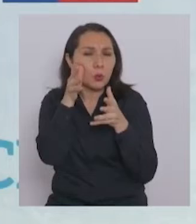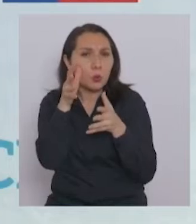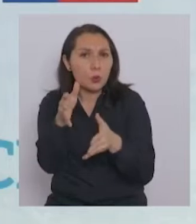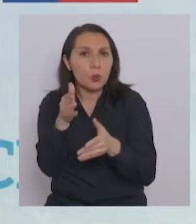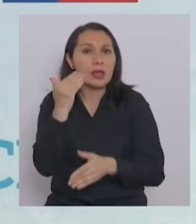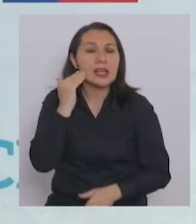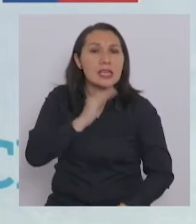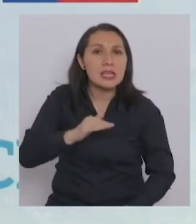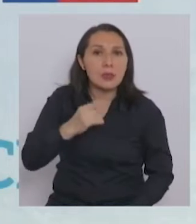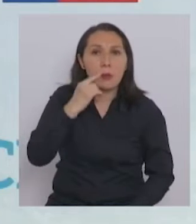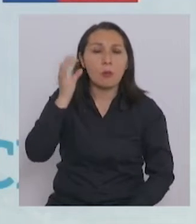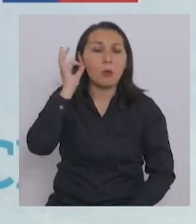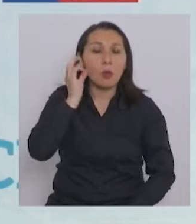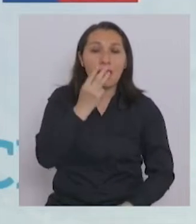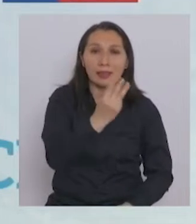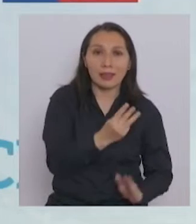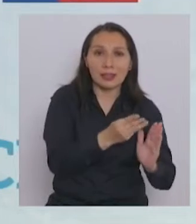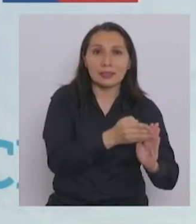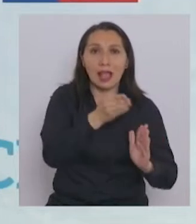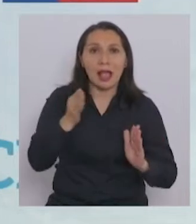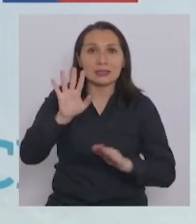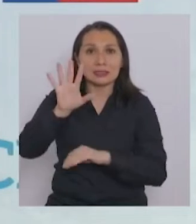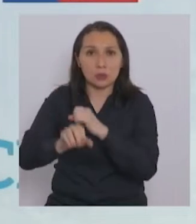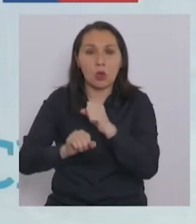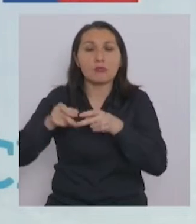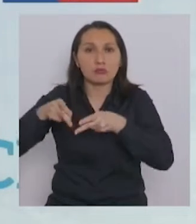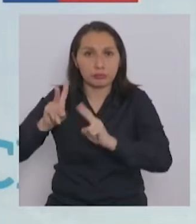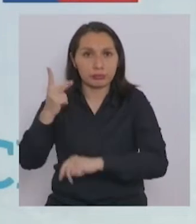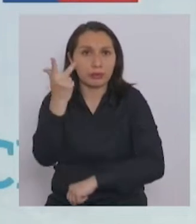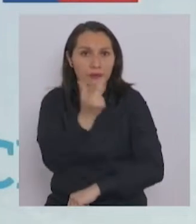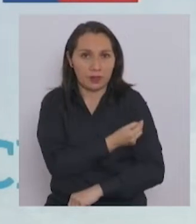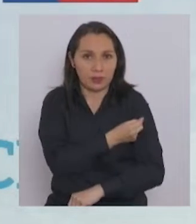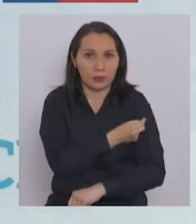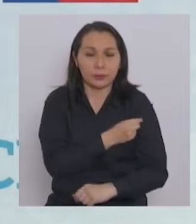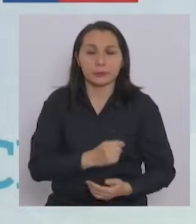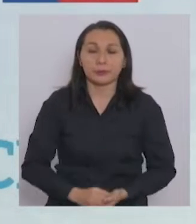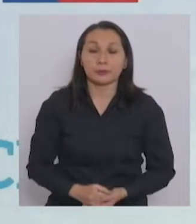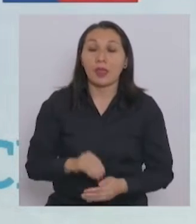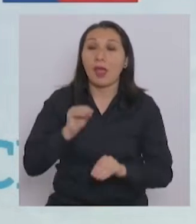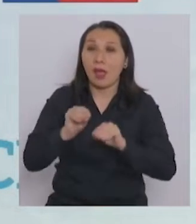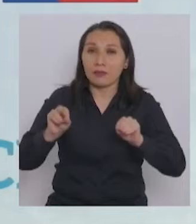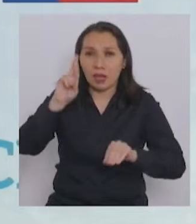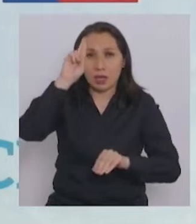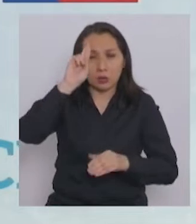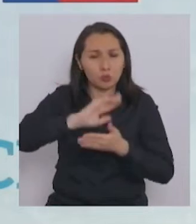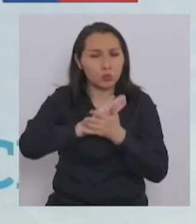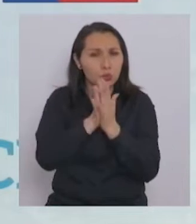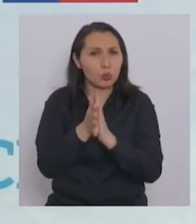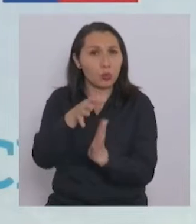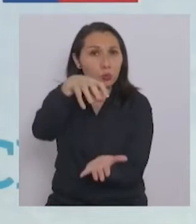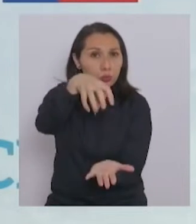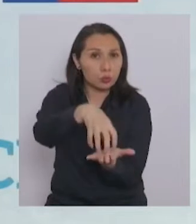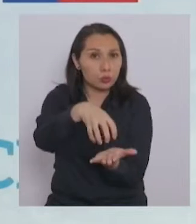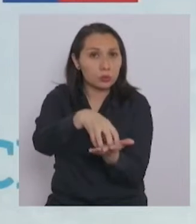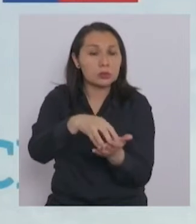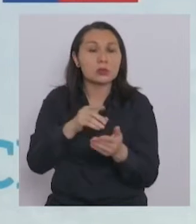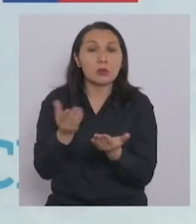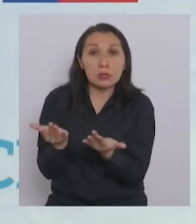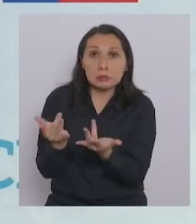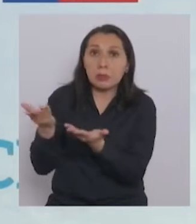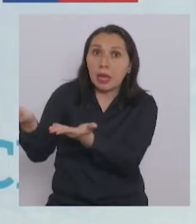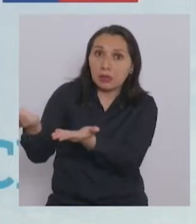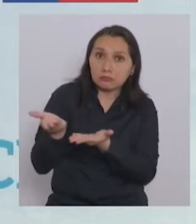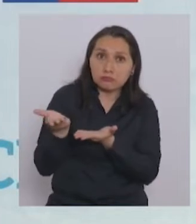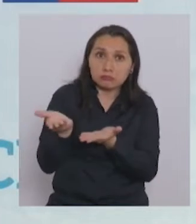en niñas y niños de 3 a 5 años. Quiero recordar que en todos los centros de salud se les está esperando